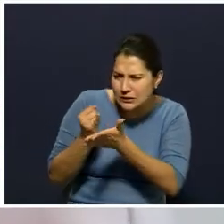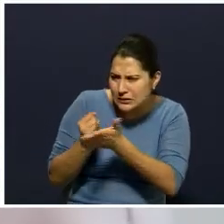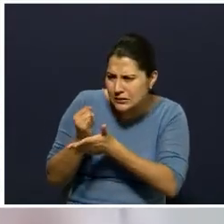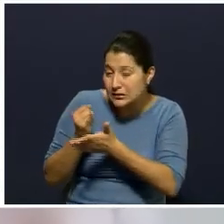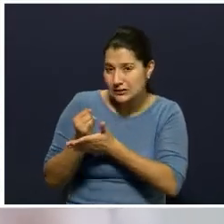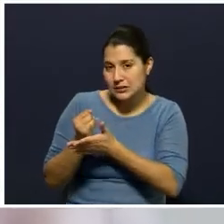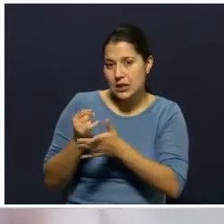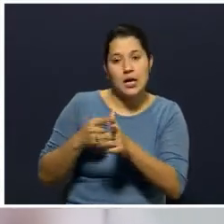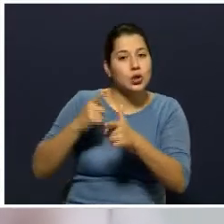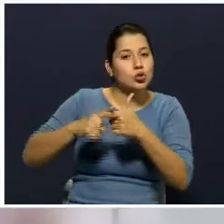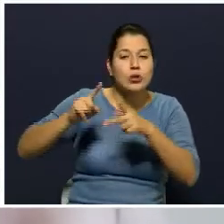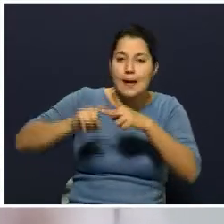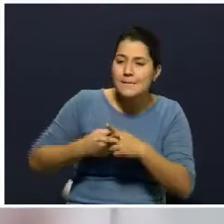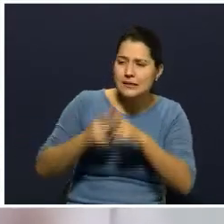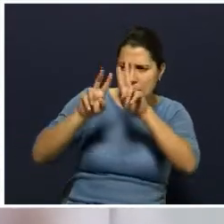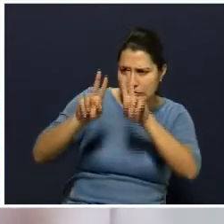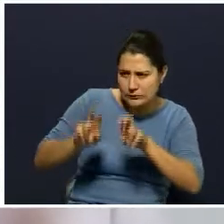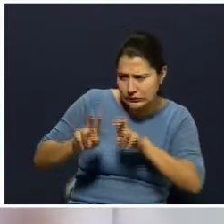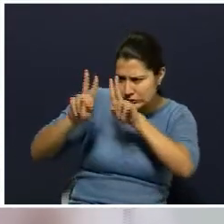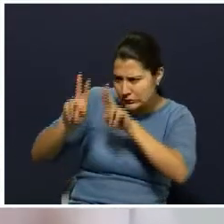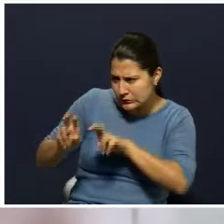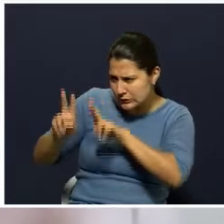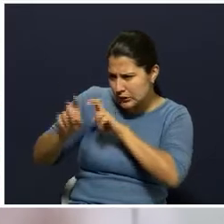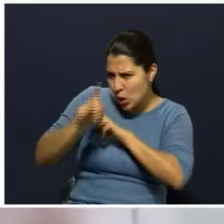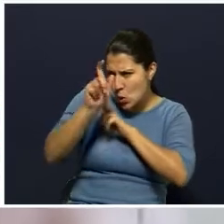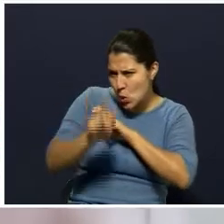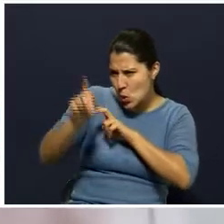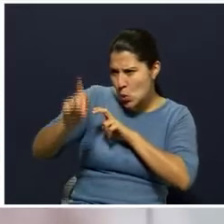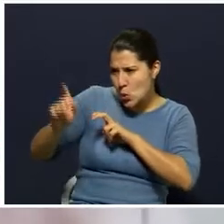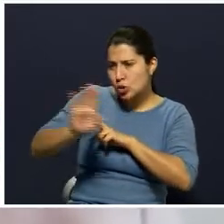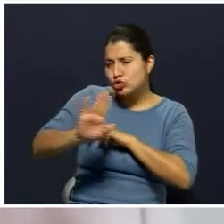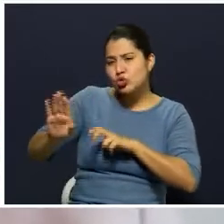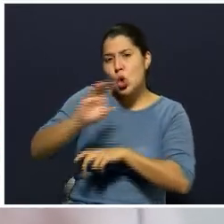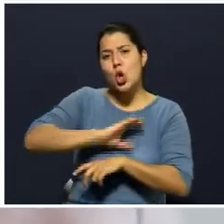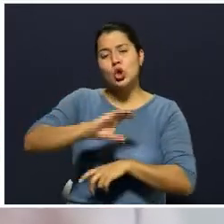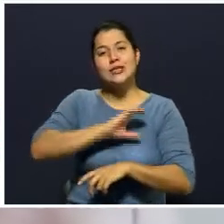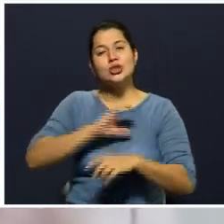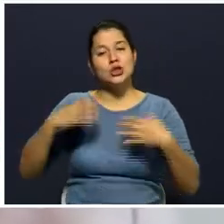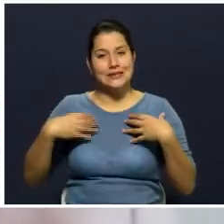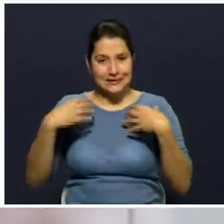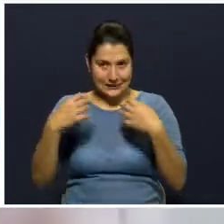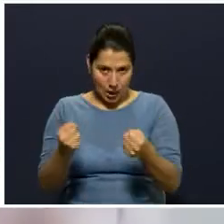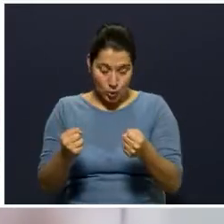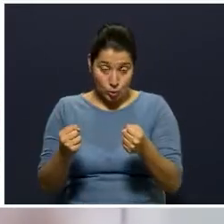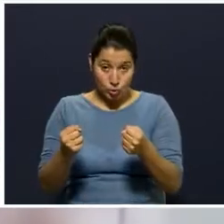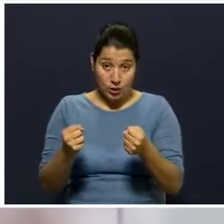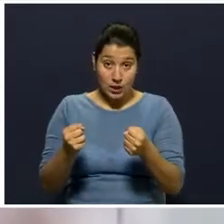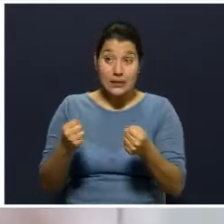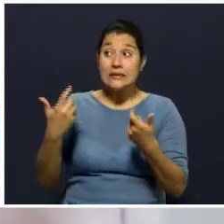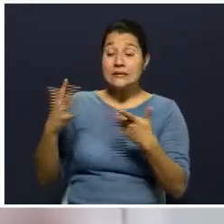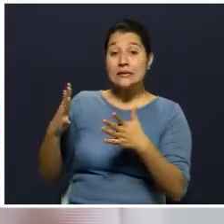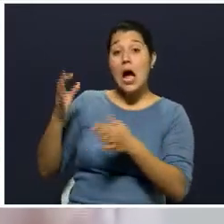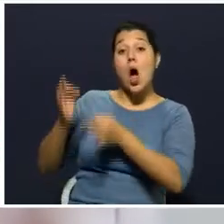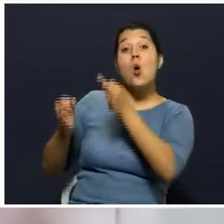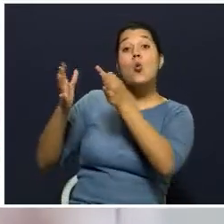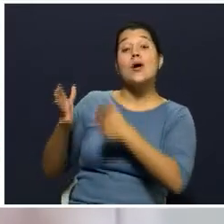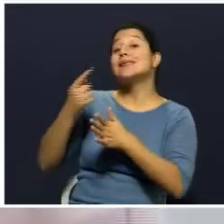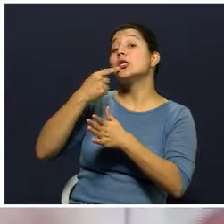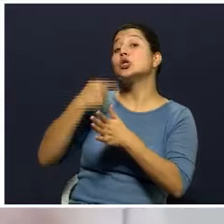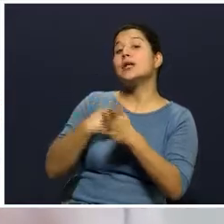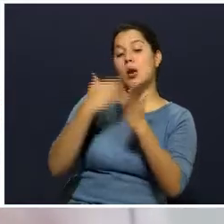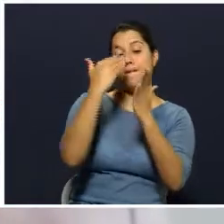de salud de todos los privados y privadas de libertad con respecto a una serie de criterios que nos indicaron los señores jueces que